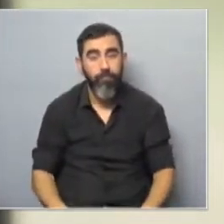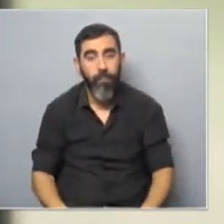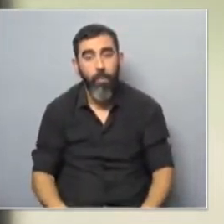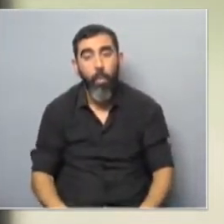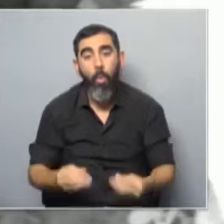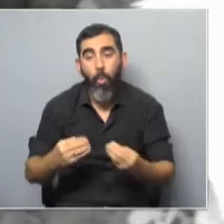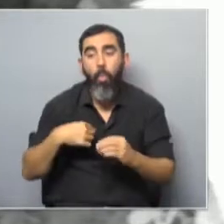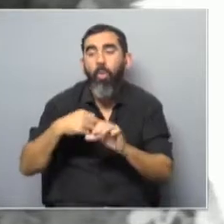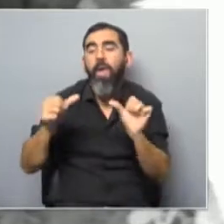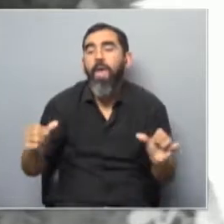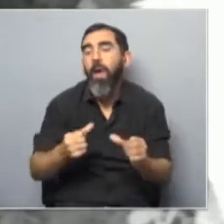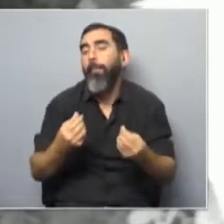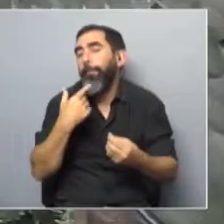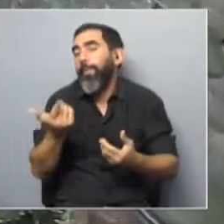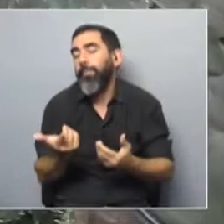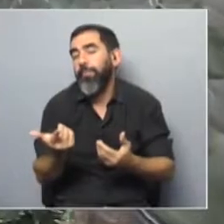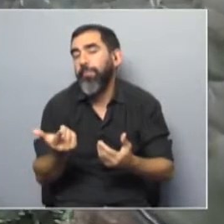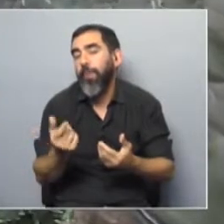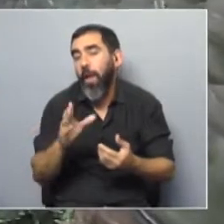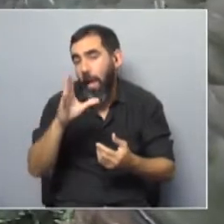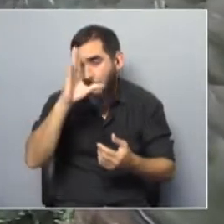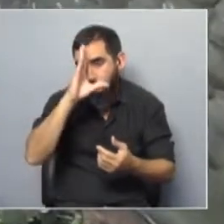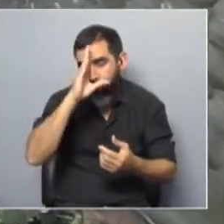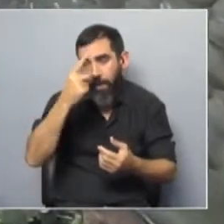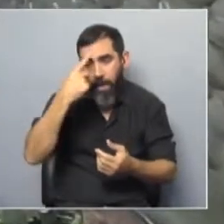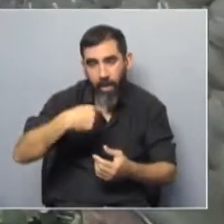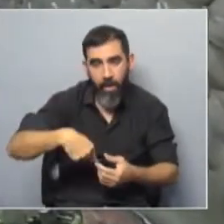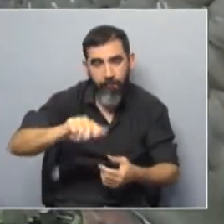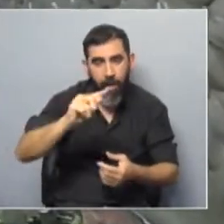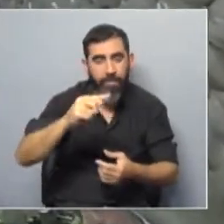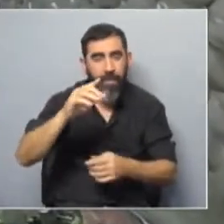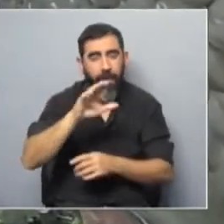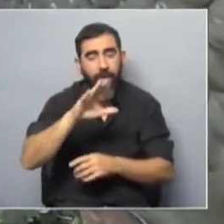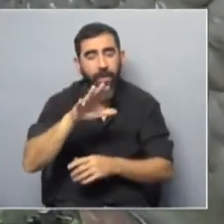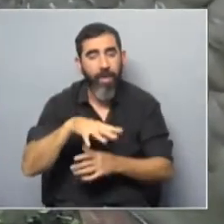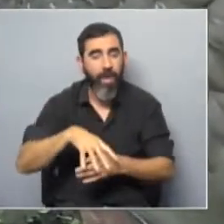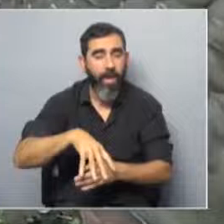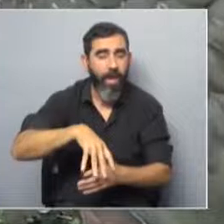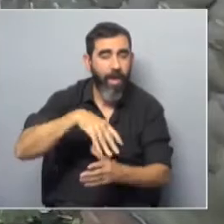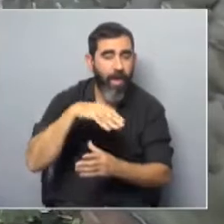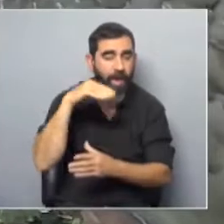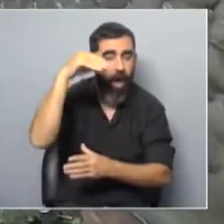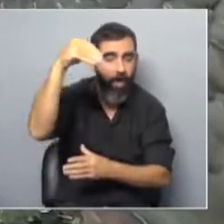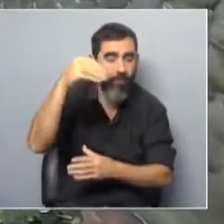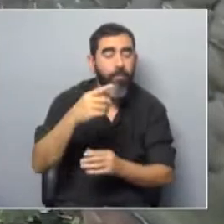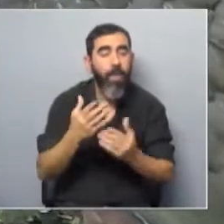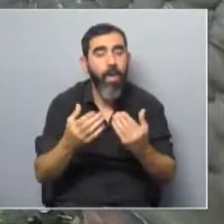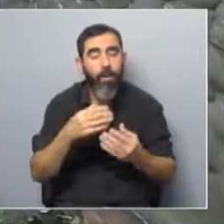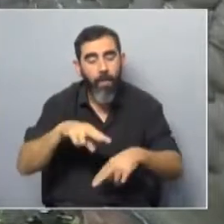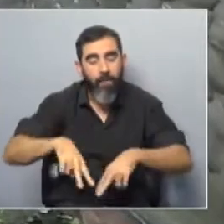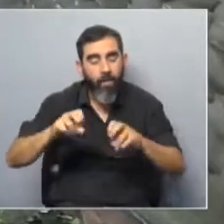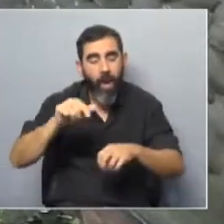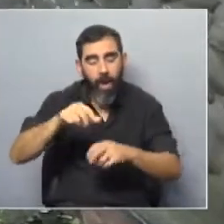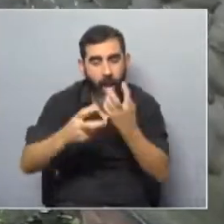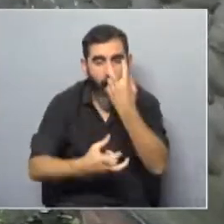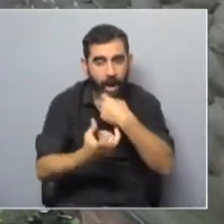actuar frente a ellos, ¿no? Dejar de aprender sobre el elefante, la jirafa y empezar a averiguar sobre la fauna